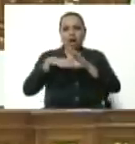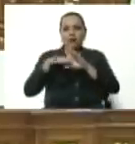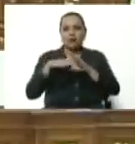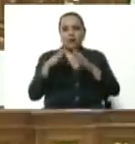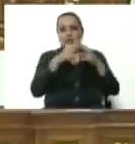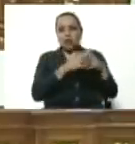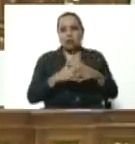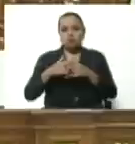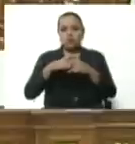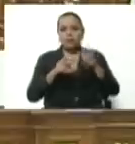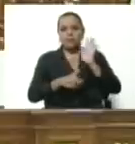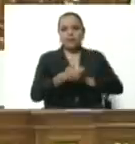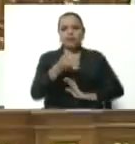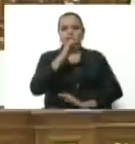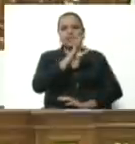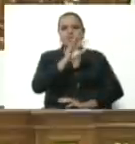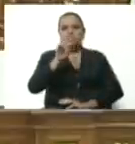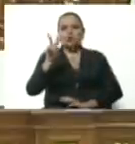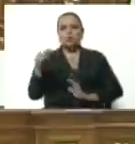Unidos hoy van 32.000.